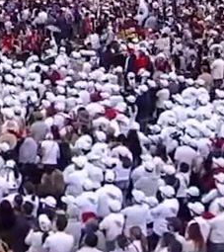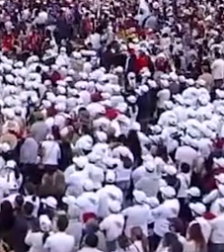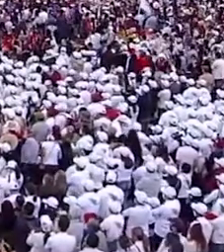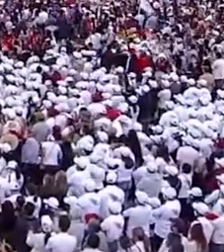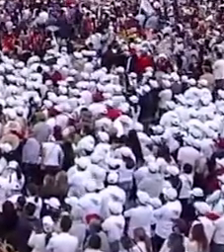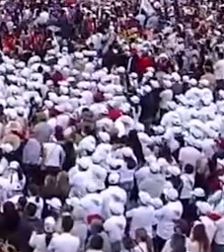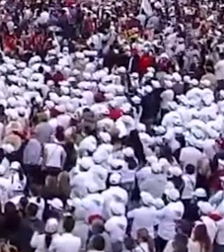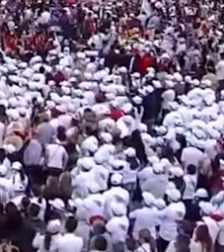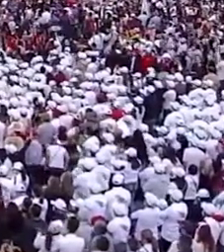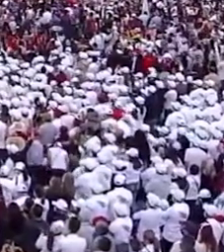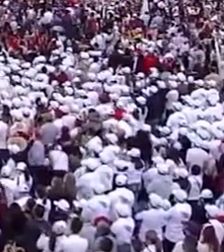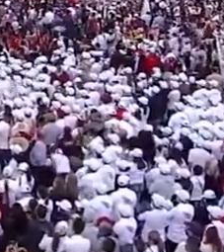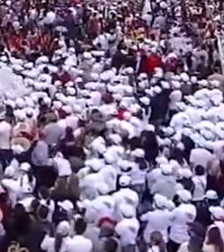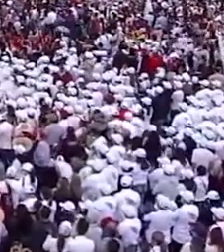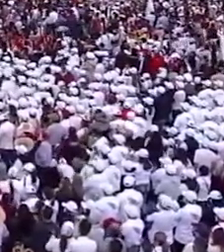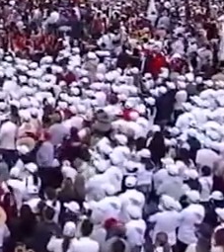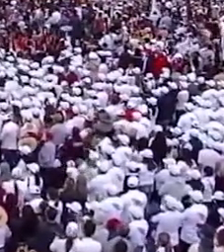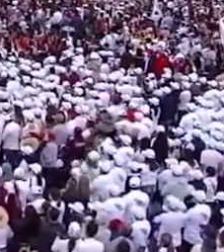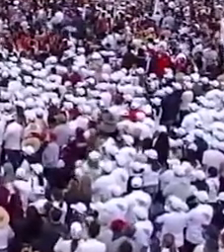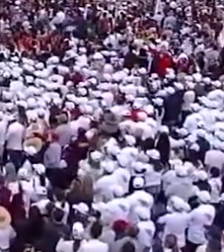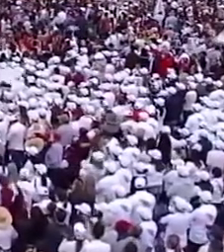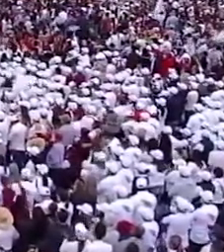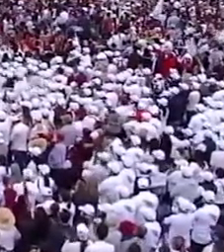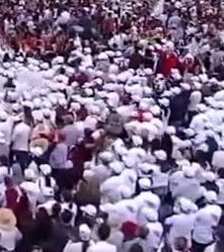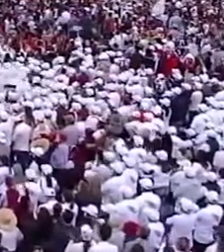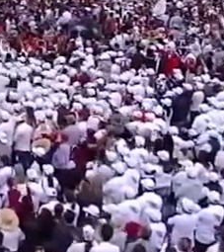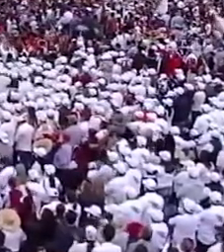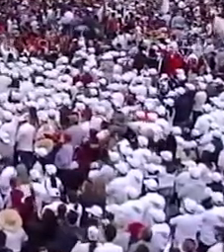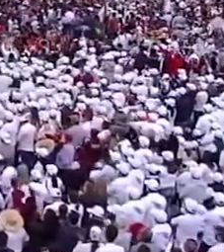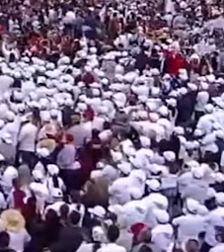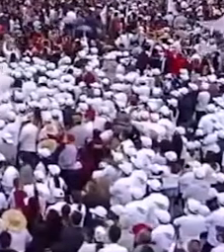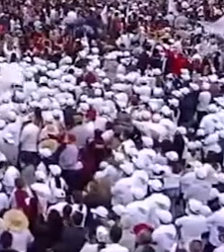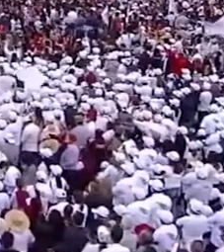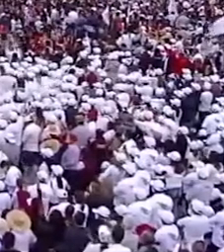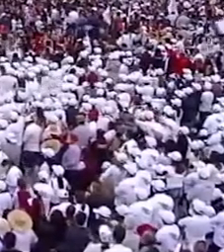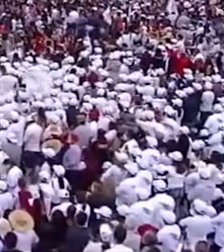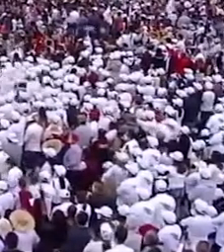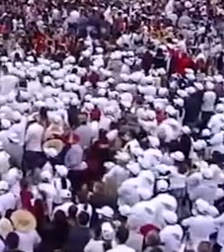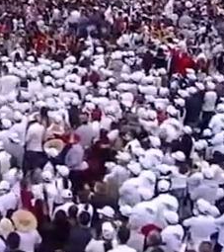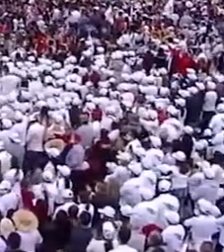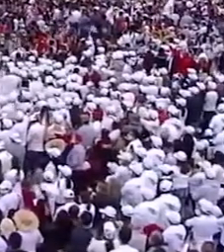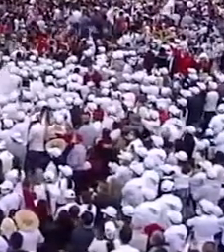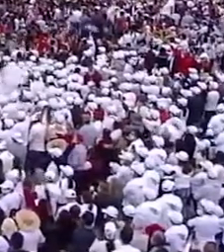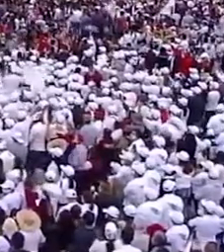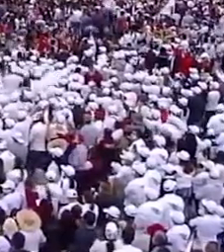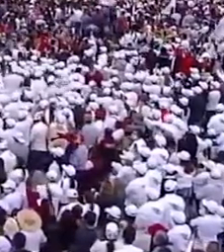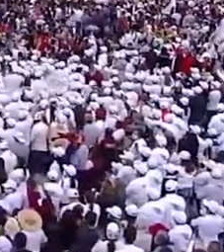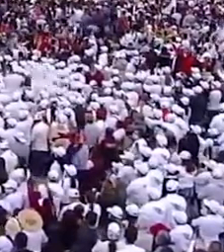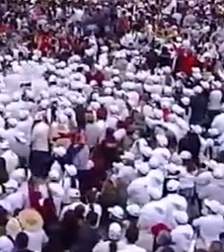los Estados Unidos Mexicanos, con motivo de los 3 años de gobierno,